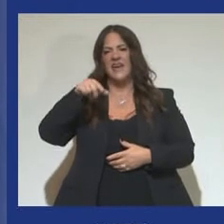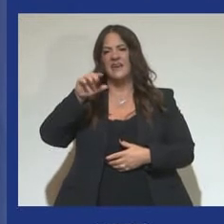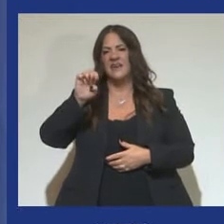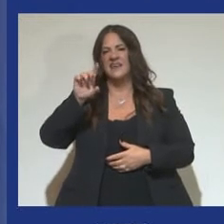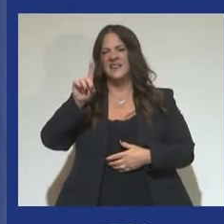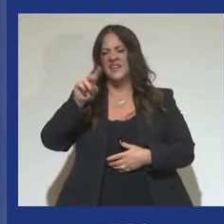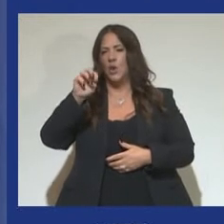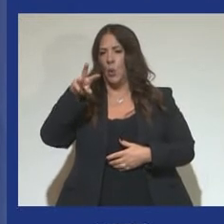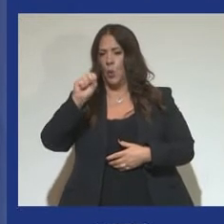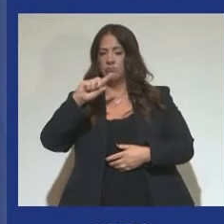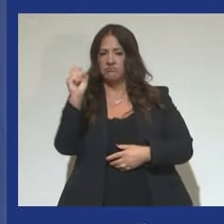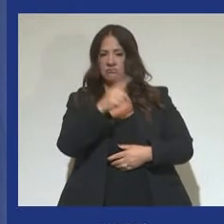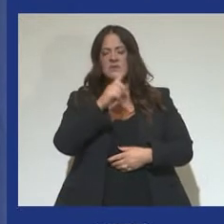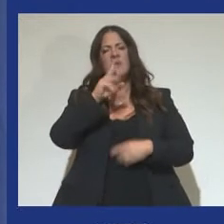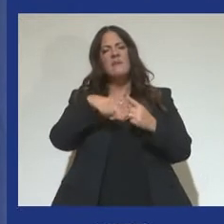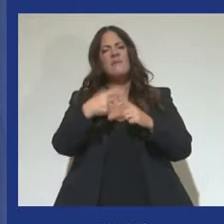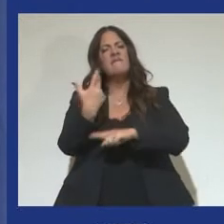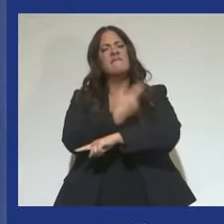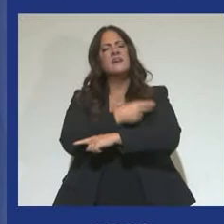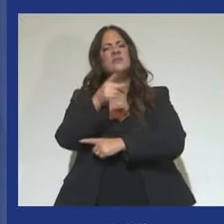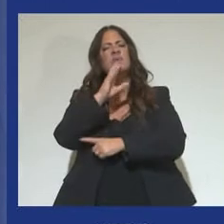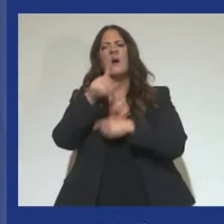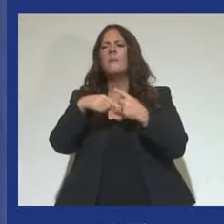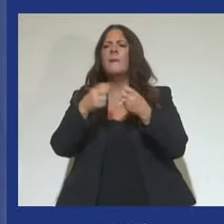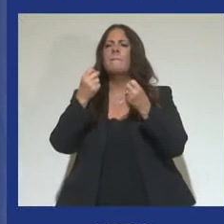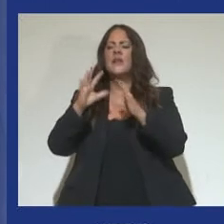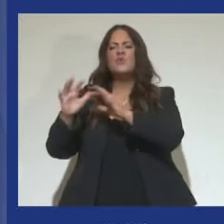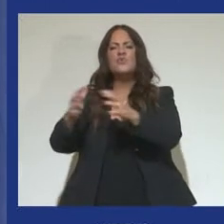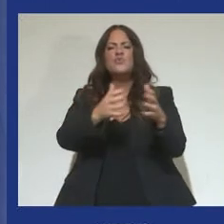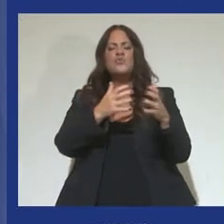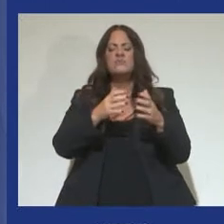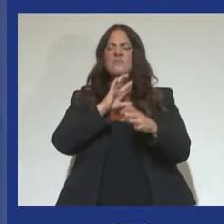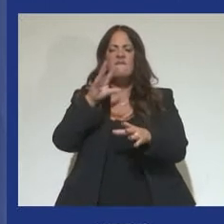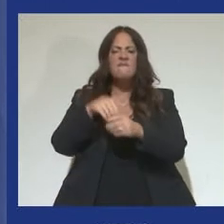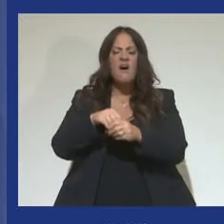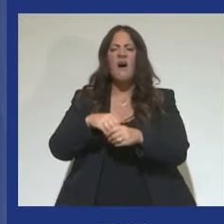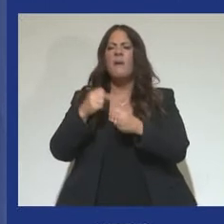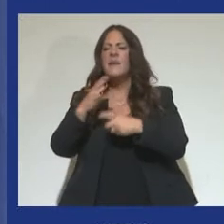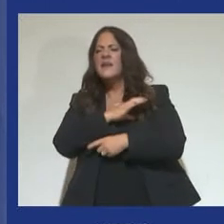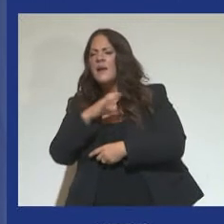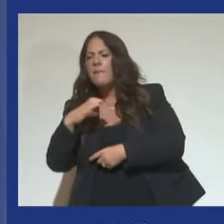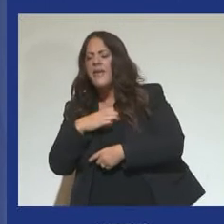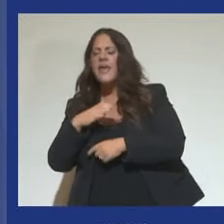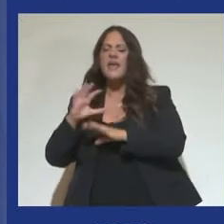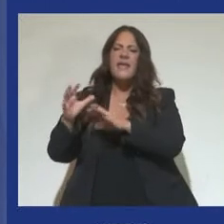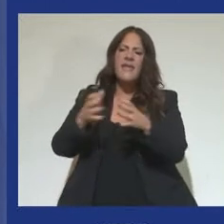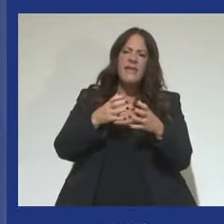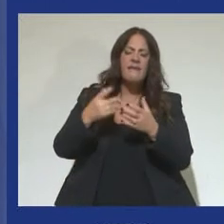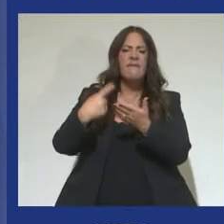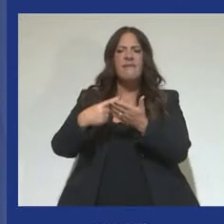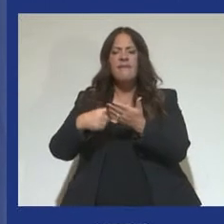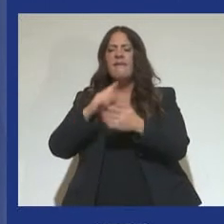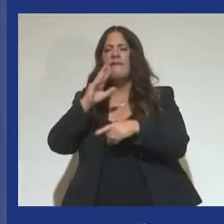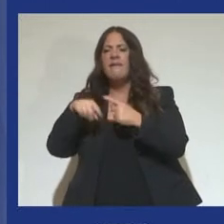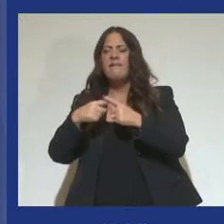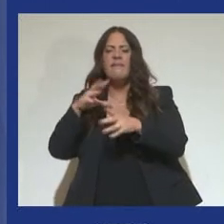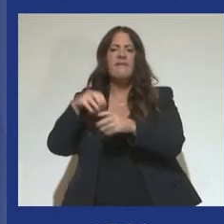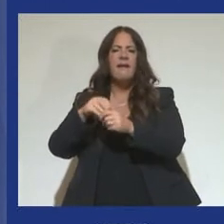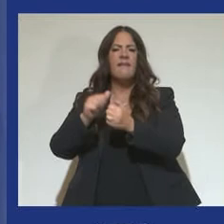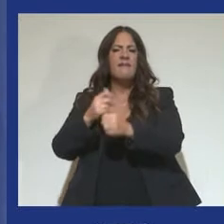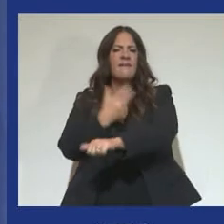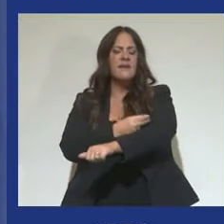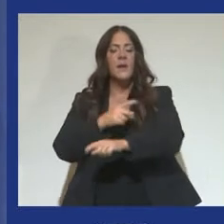news sobre la vacunación más hablar de grupos involucrados comités hay alguna preocupación